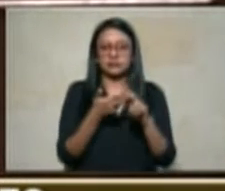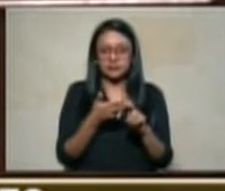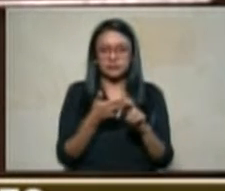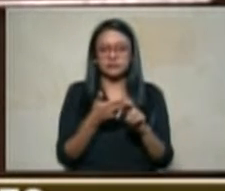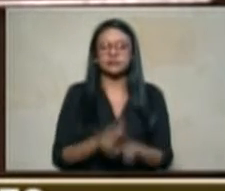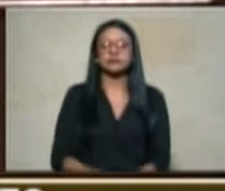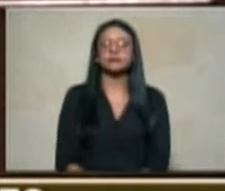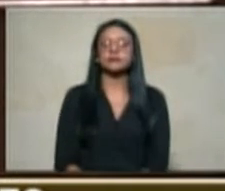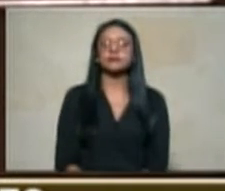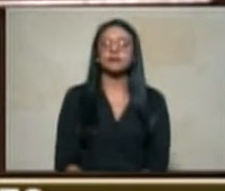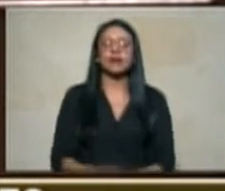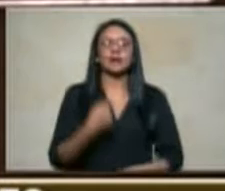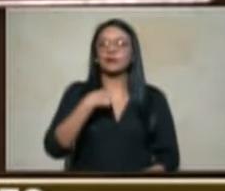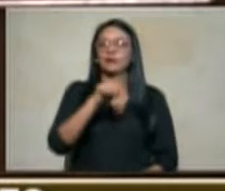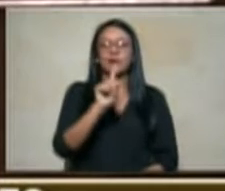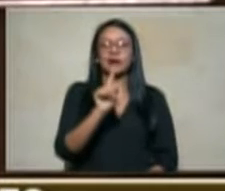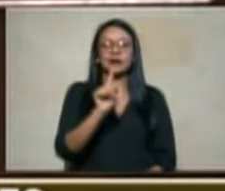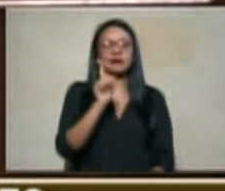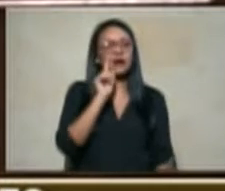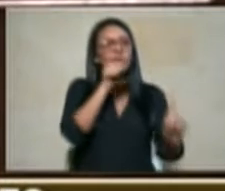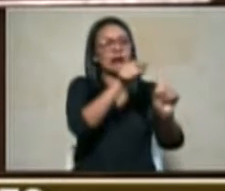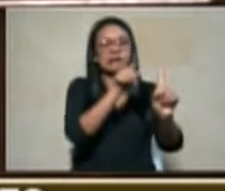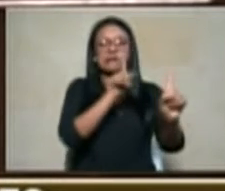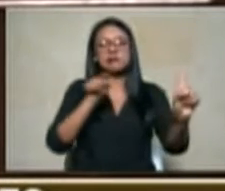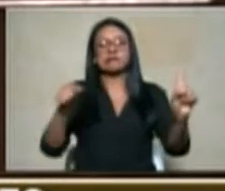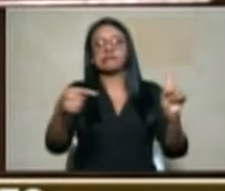revisión no es segunda instancia.